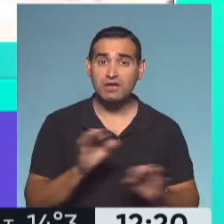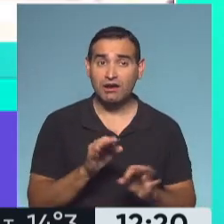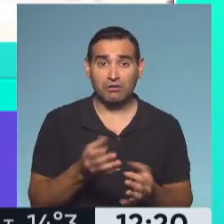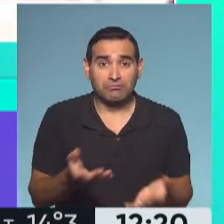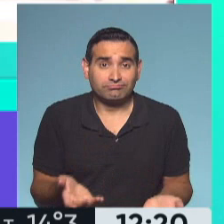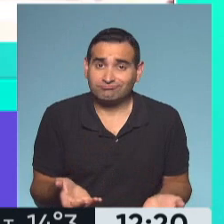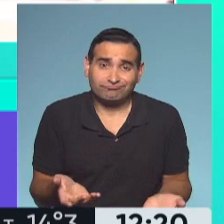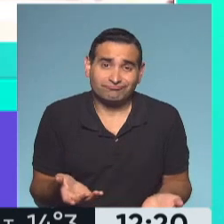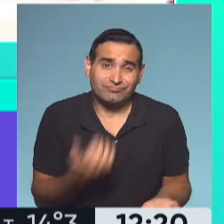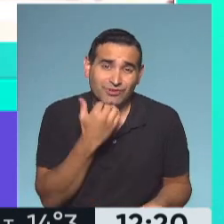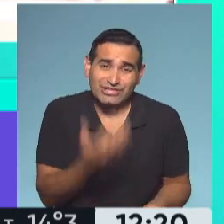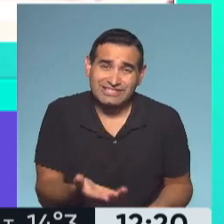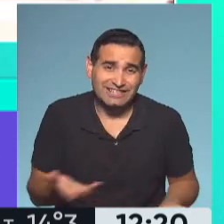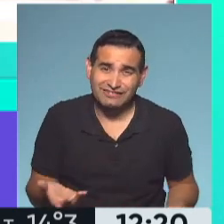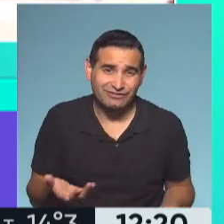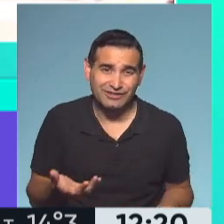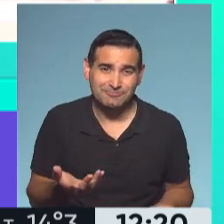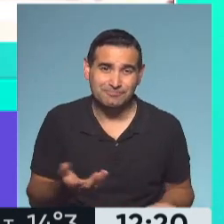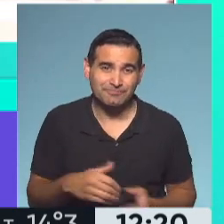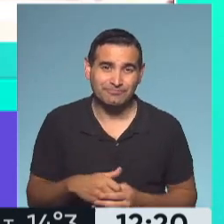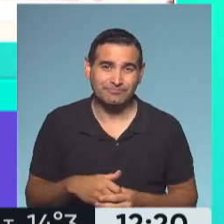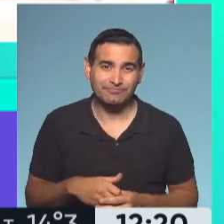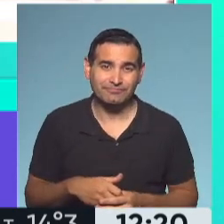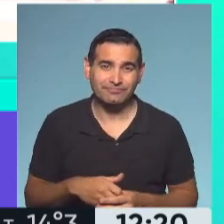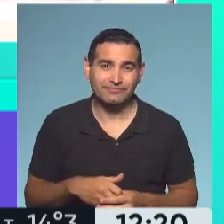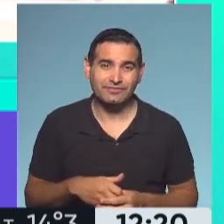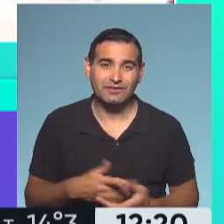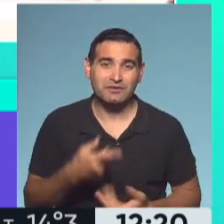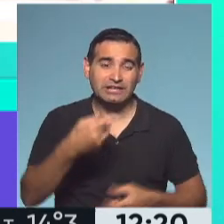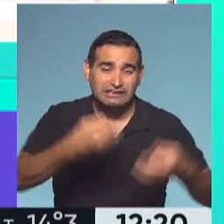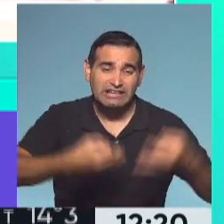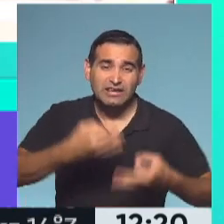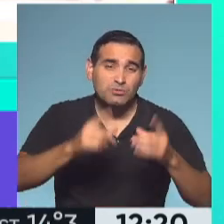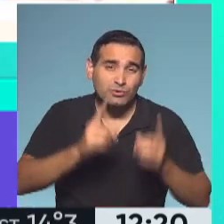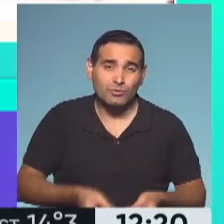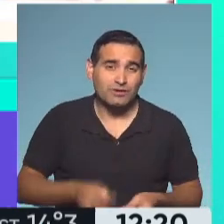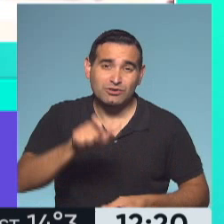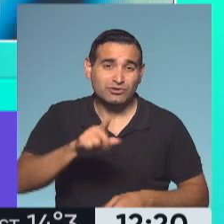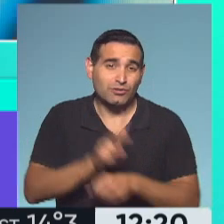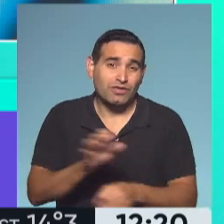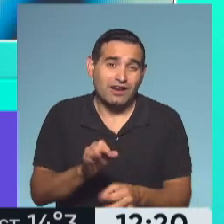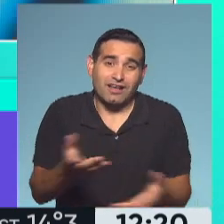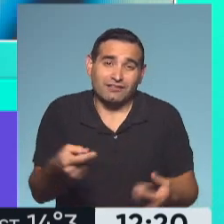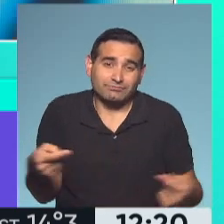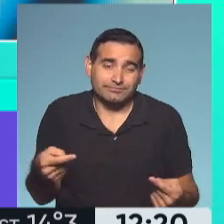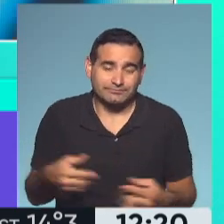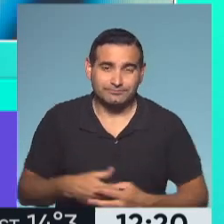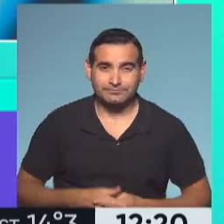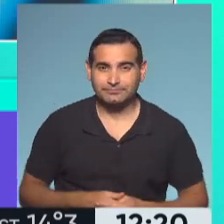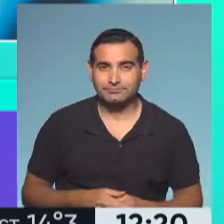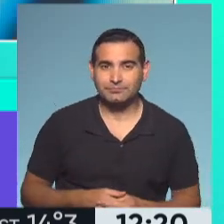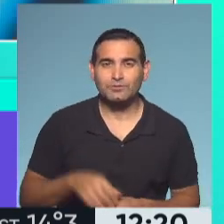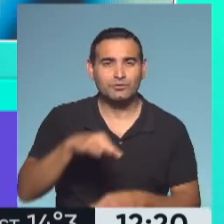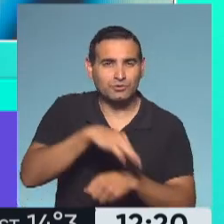tampoco llegamos, viste, a la contención deseada, por más que testeemos. Doctora, ¿Estamos de acuerdo? usted sabe